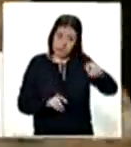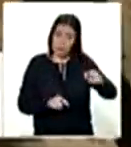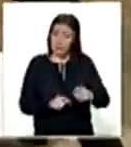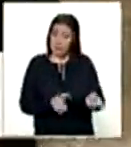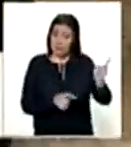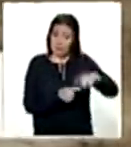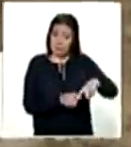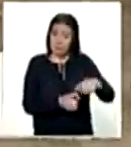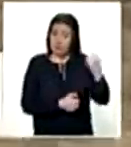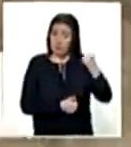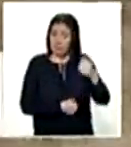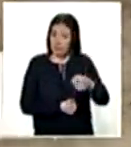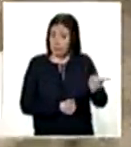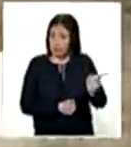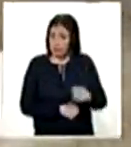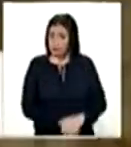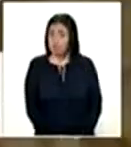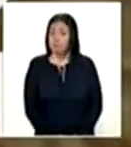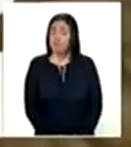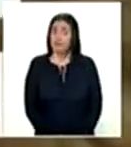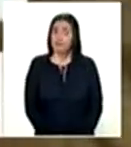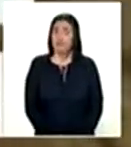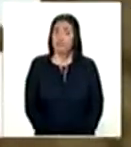presentes en esta fiesta.